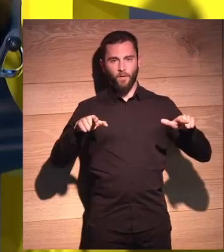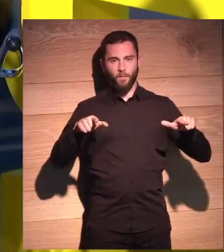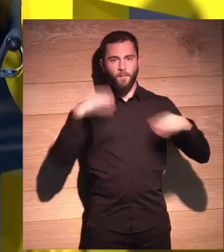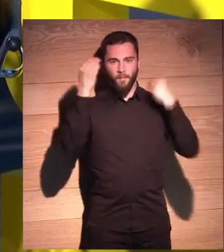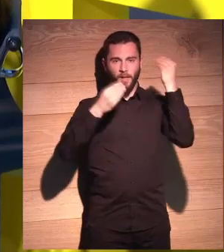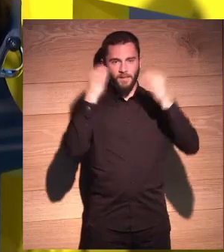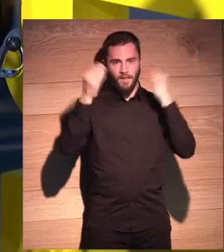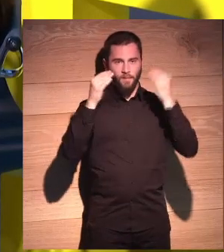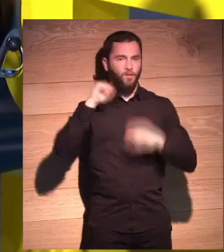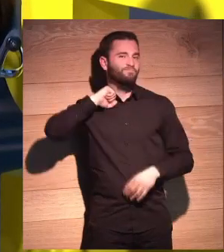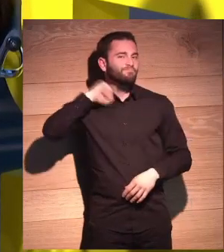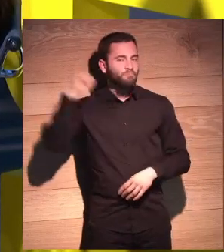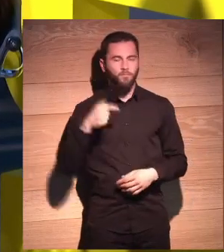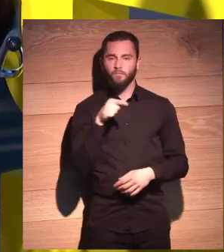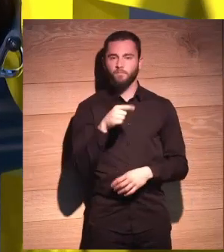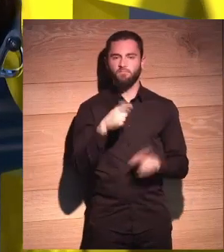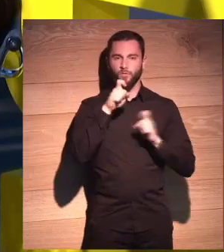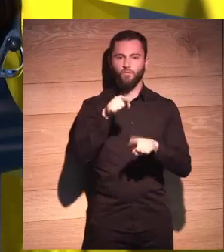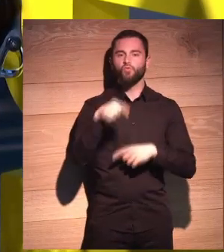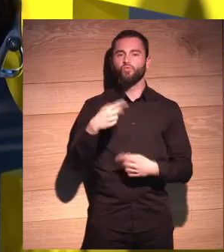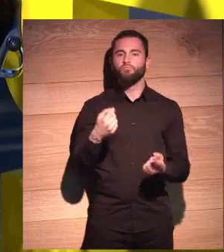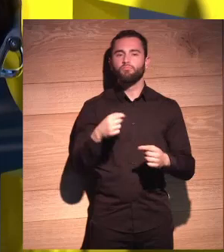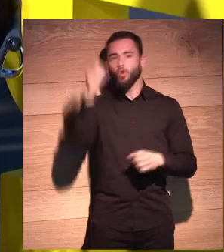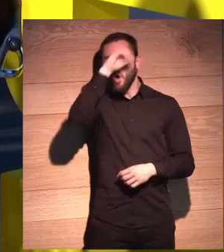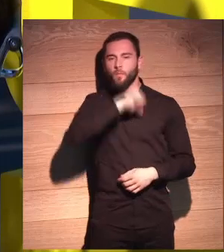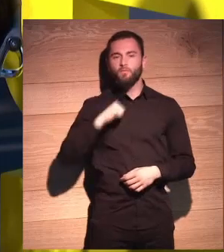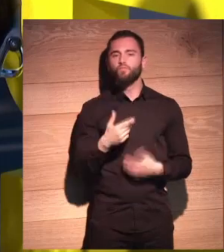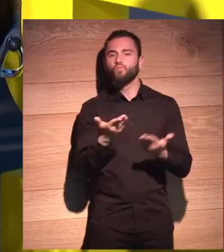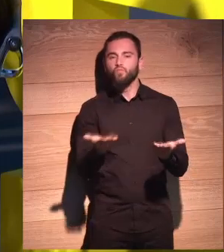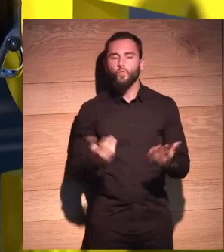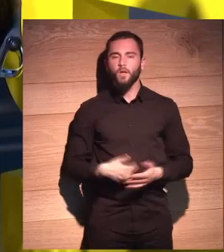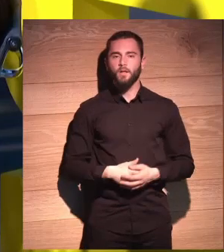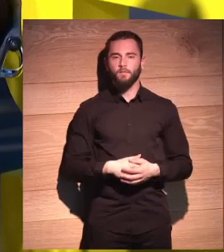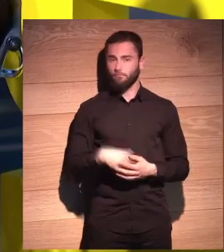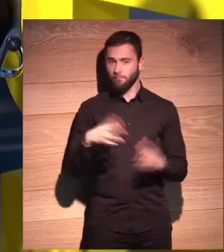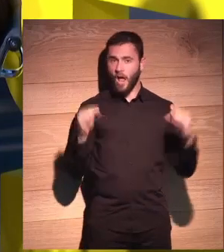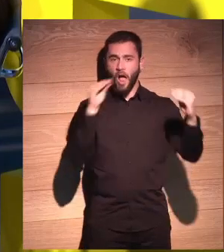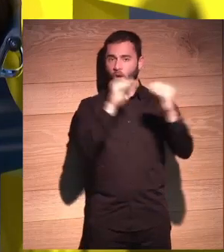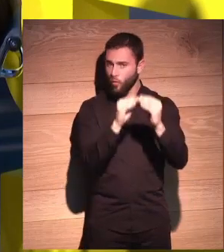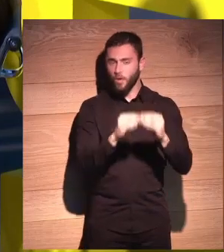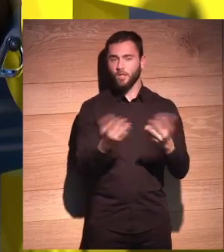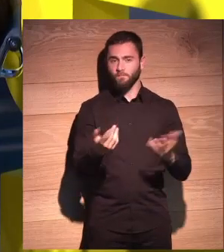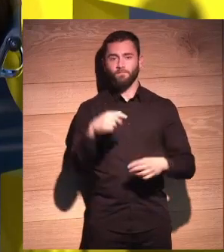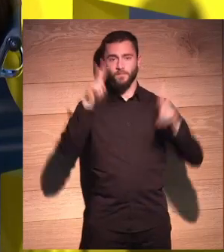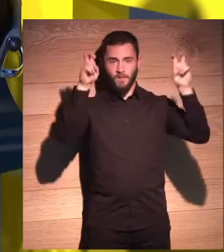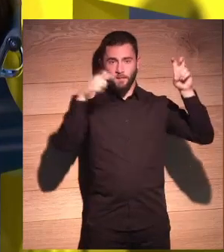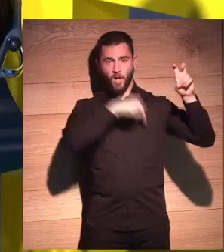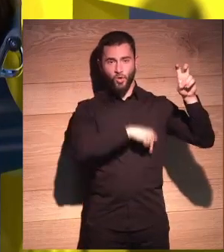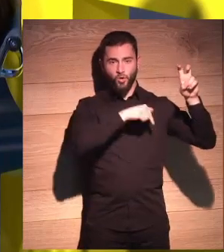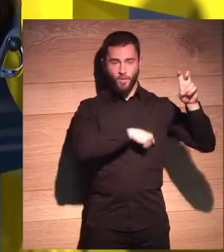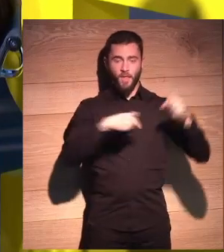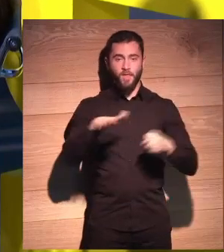nuestro pensamiento. ¿Cómo lo ves todo esto? No, totalmente de acuerdo. Bueno, respecto a la conciencia, es un área